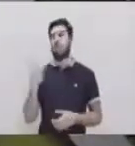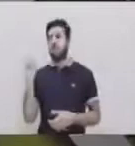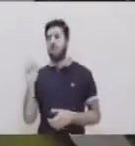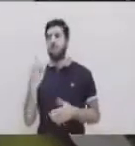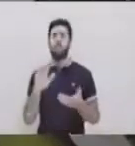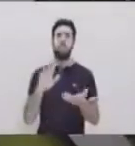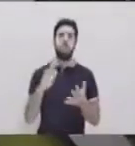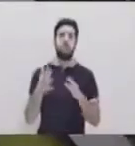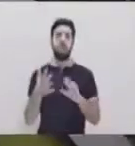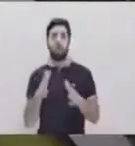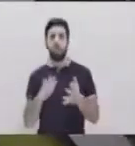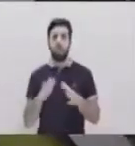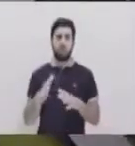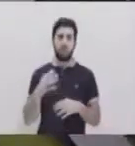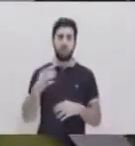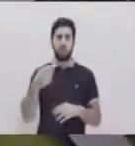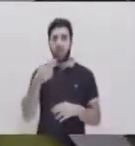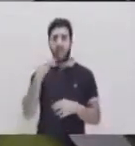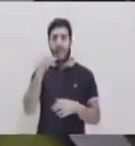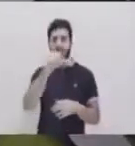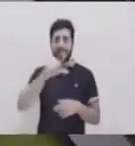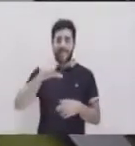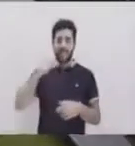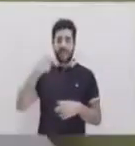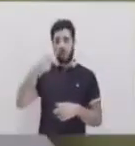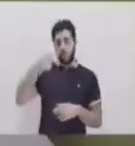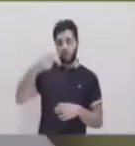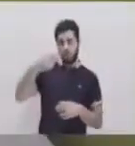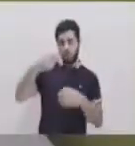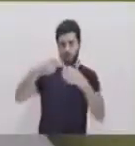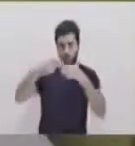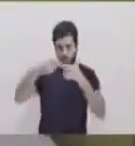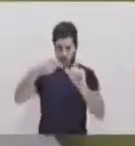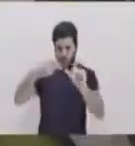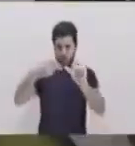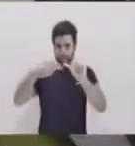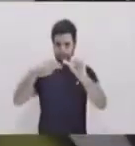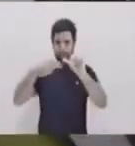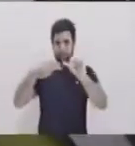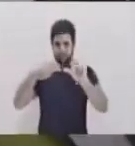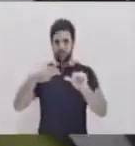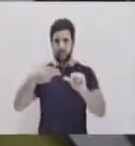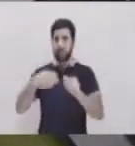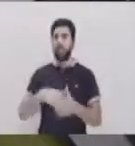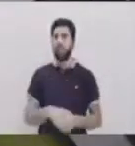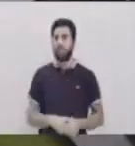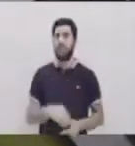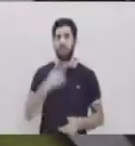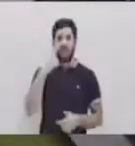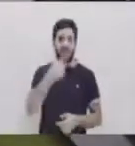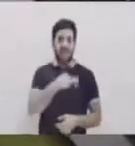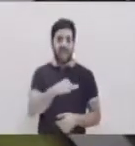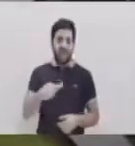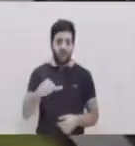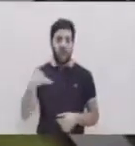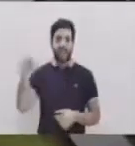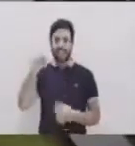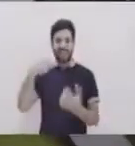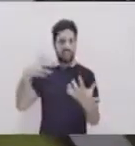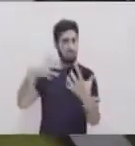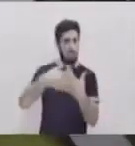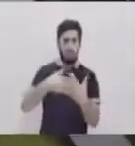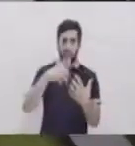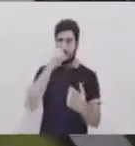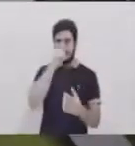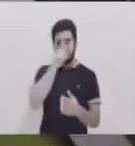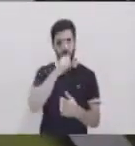aproximadamente un dedo de aceite. de lo que respecta al volumen. Sí, pues, y como no son compatibles, pues ahí es donde no